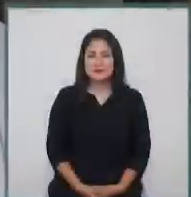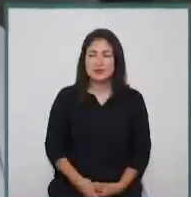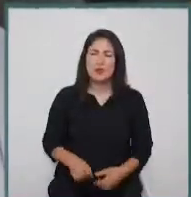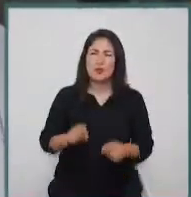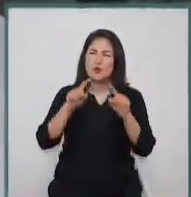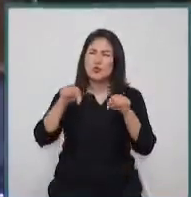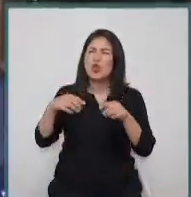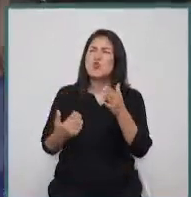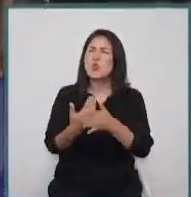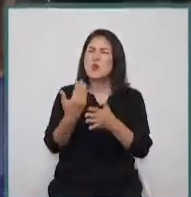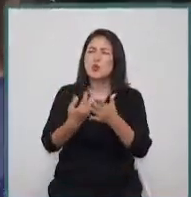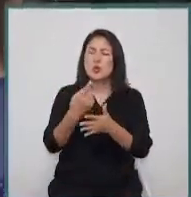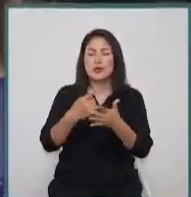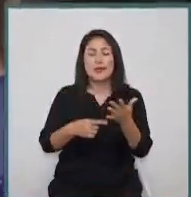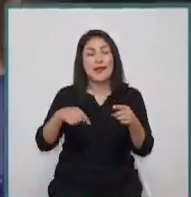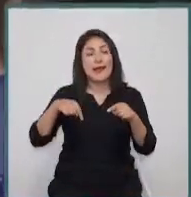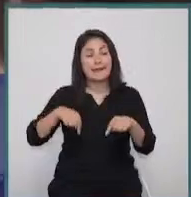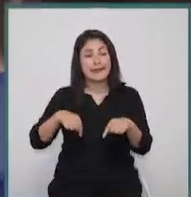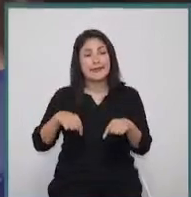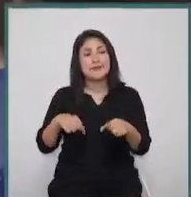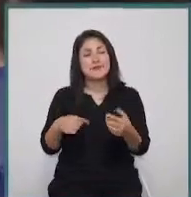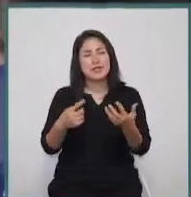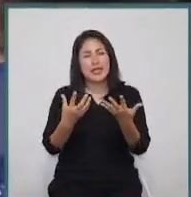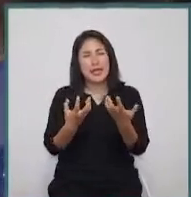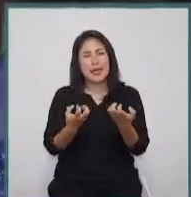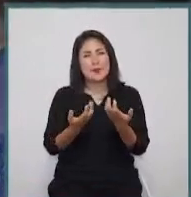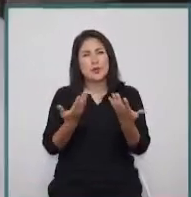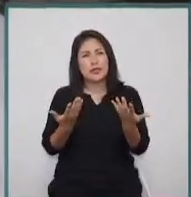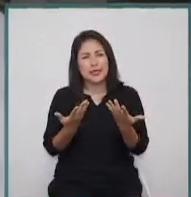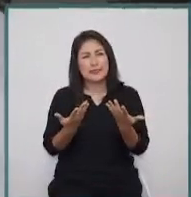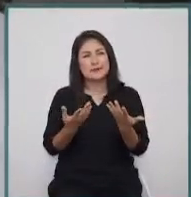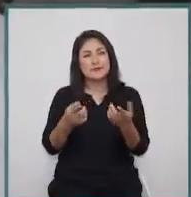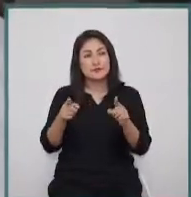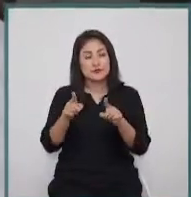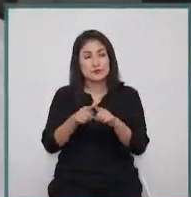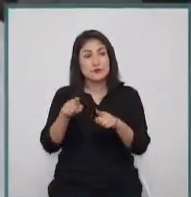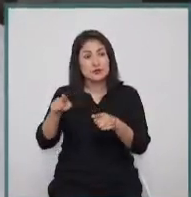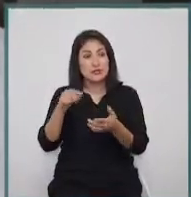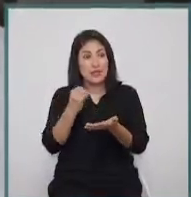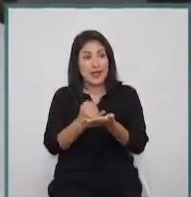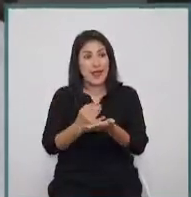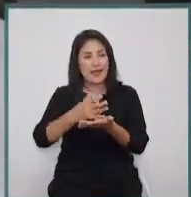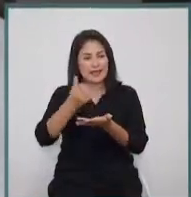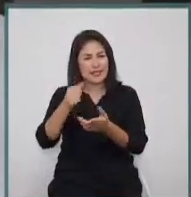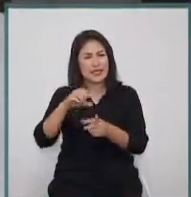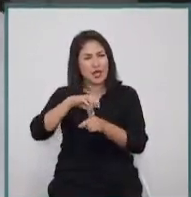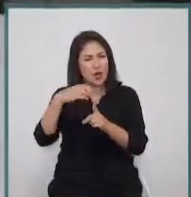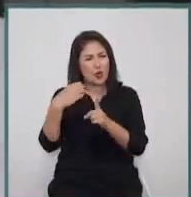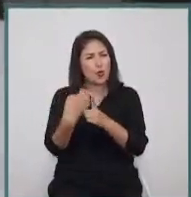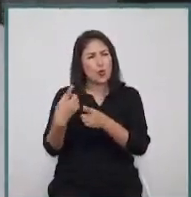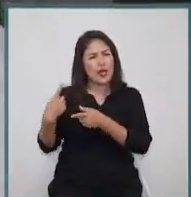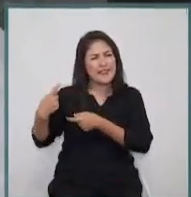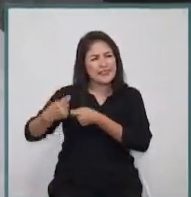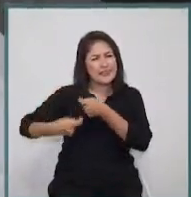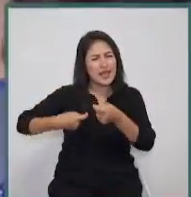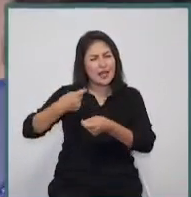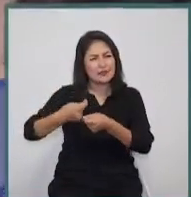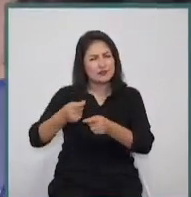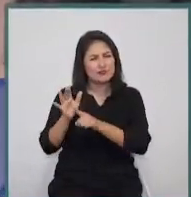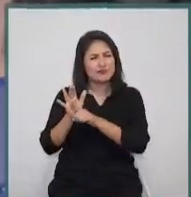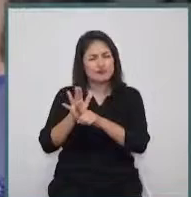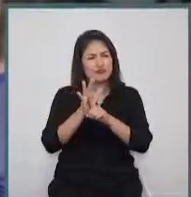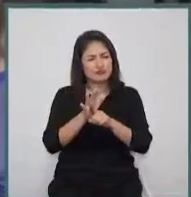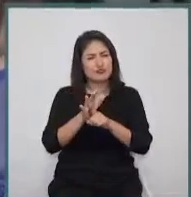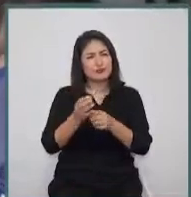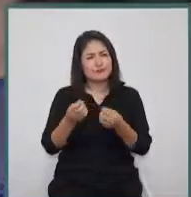¿Cuáles son las novedades? Lo que nosotros estamos tratando en estos momentos es de revitalizar lo que es la verdadera cultura y tradición iqueña a